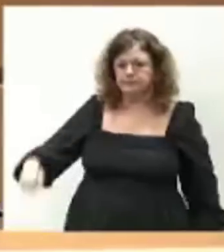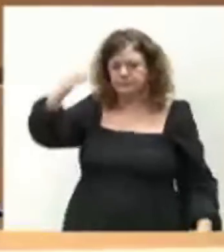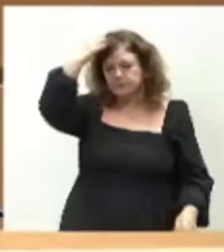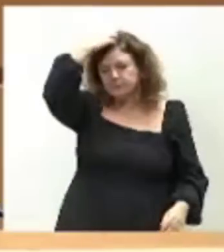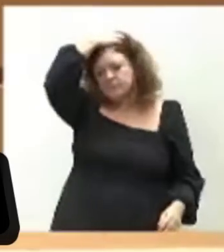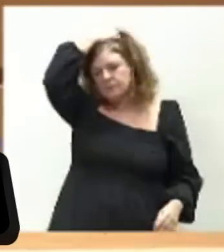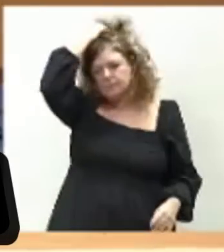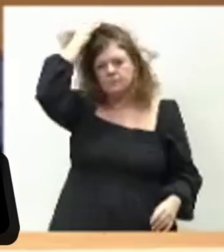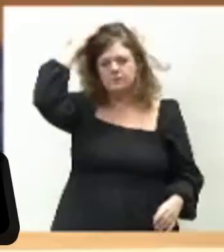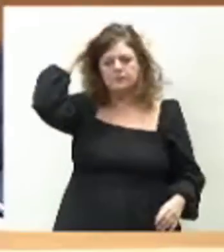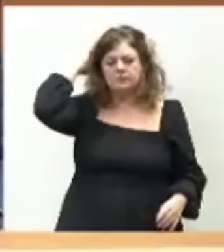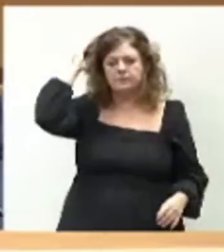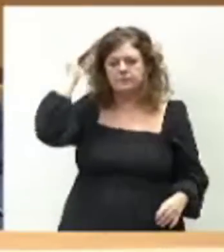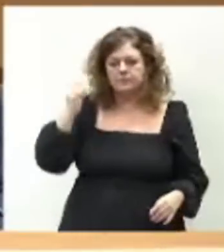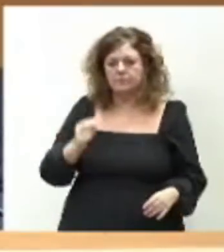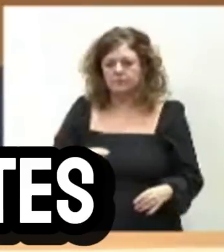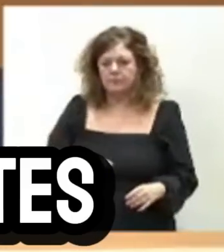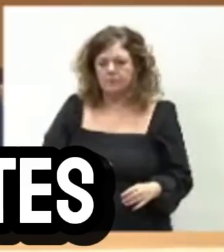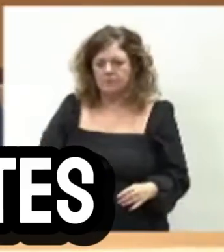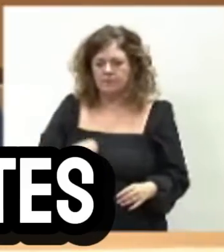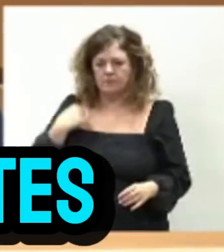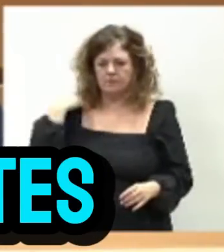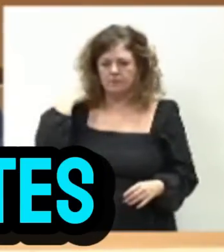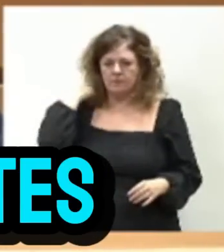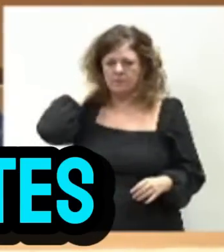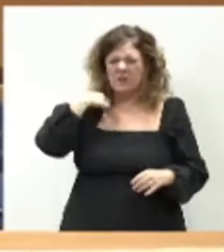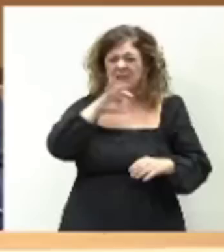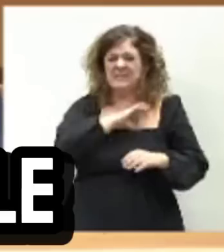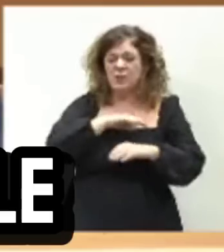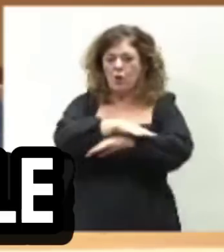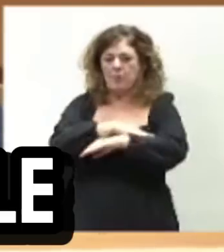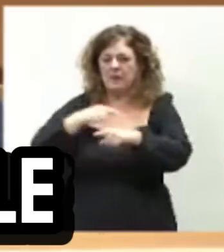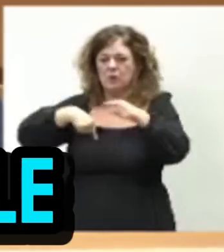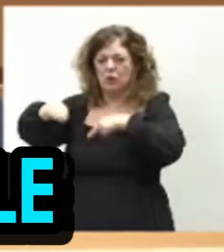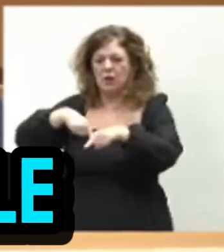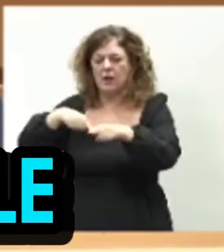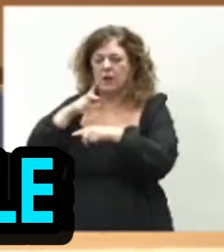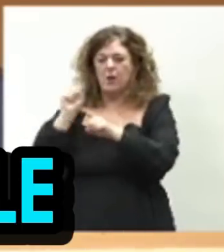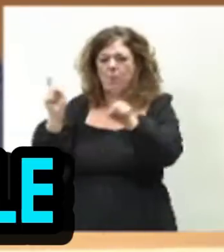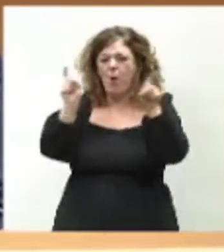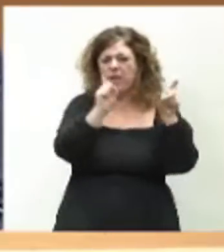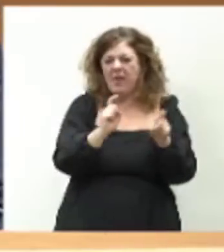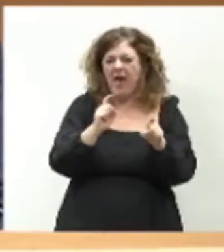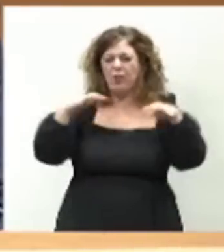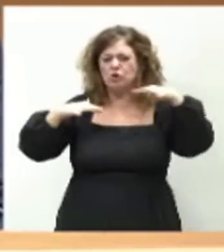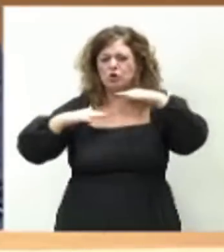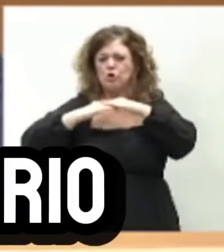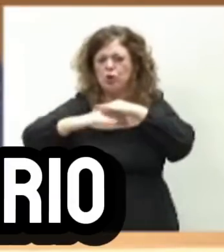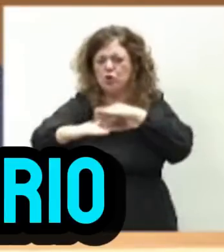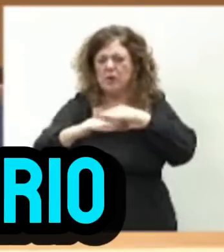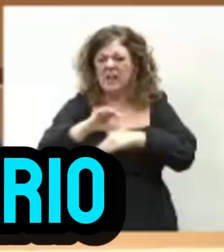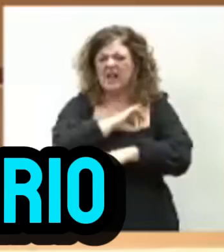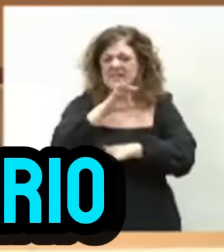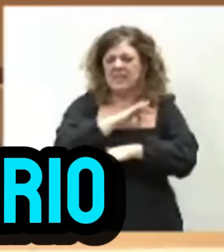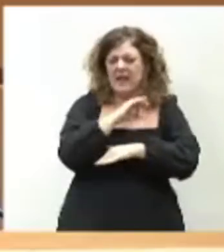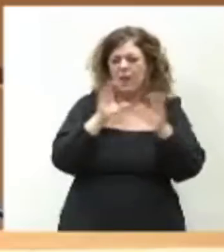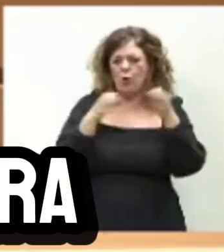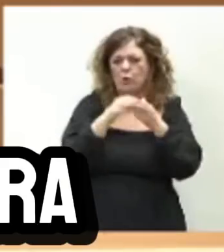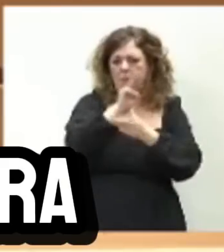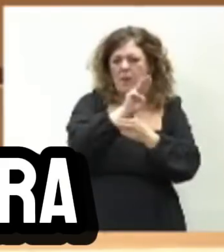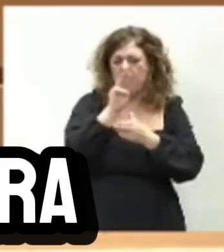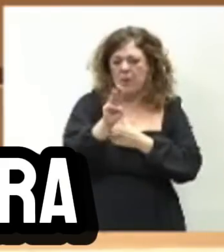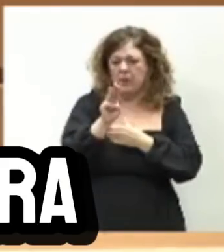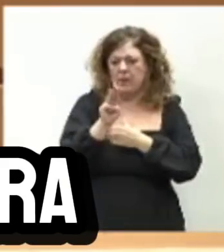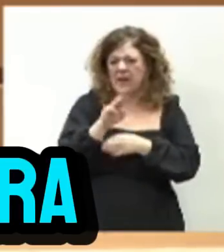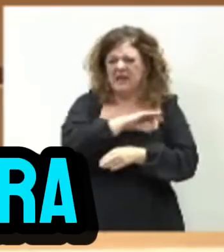De formular la siguiente pregunta dirigida al señor Ministro de Transportes y Movilidad Sostenible a la senadora del Grupo Parlamentario